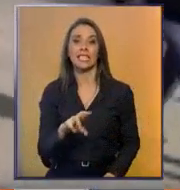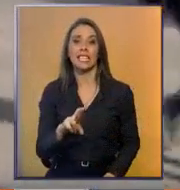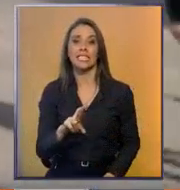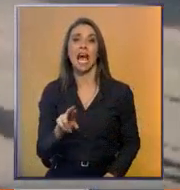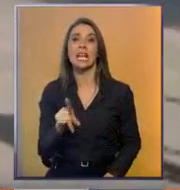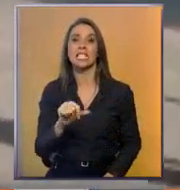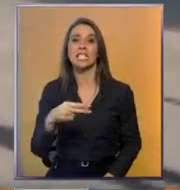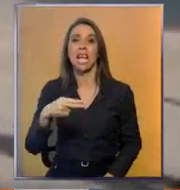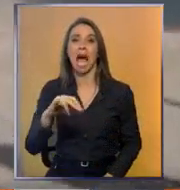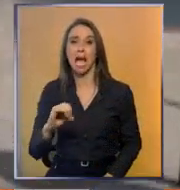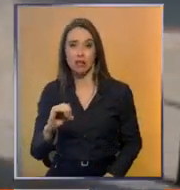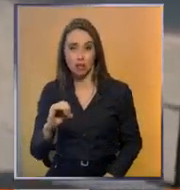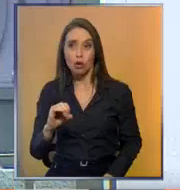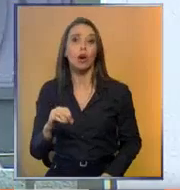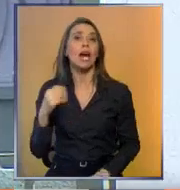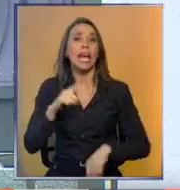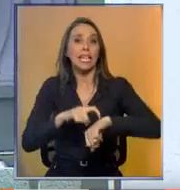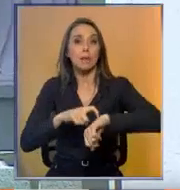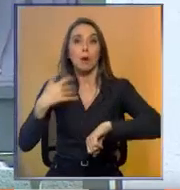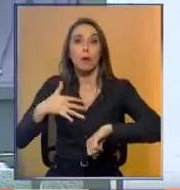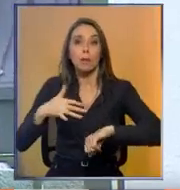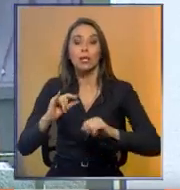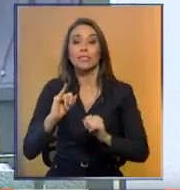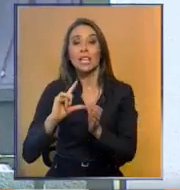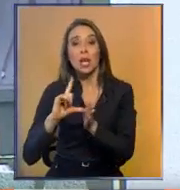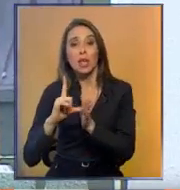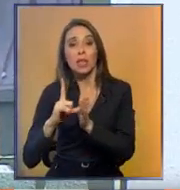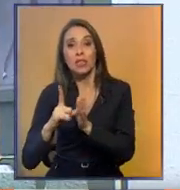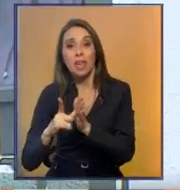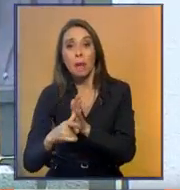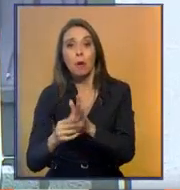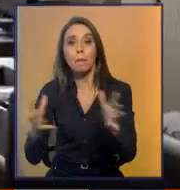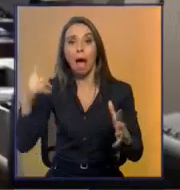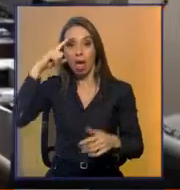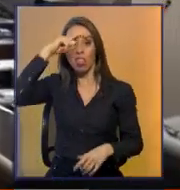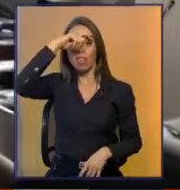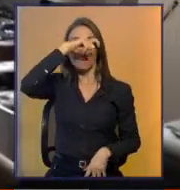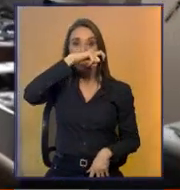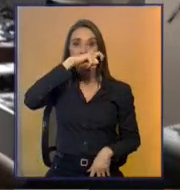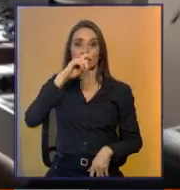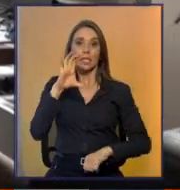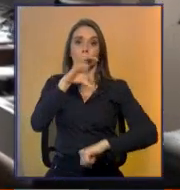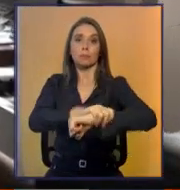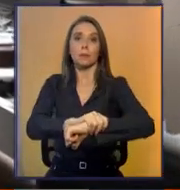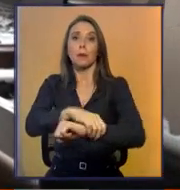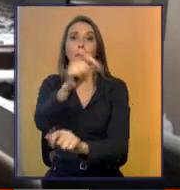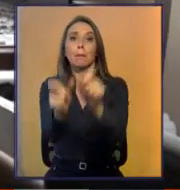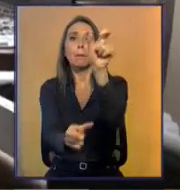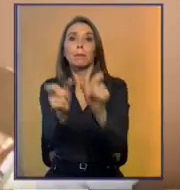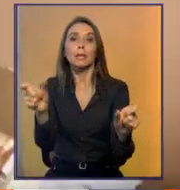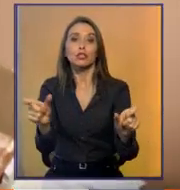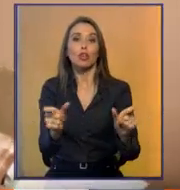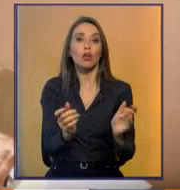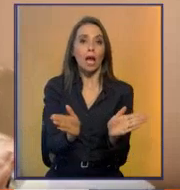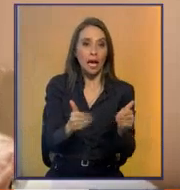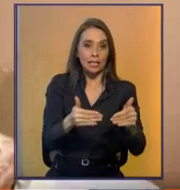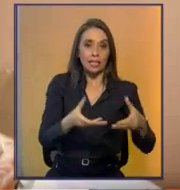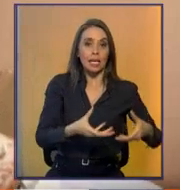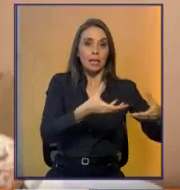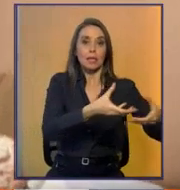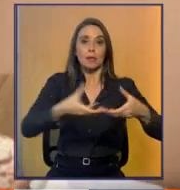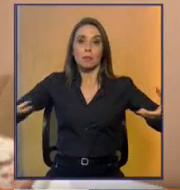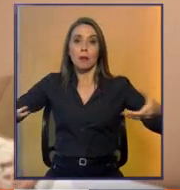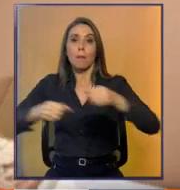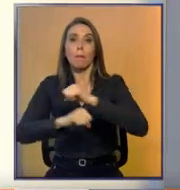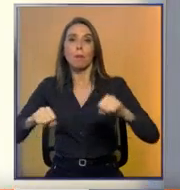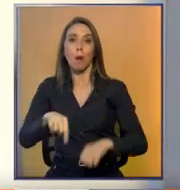tiempo es clave y por eso cualquier demora podría complicar aún más la captura de las personas que enviaron los paquetes bomba en